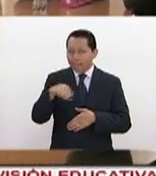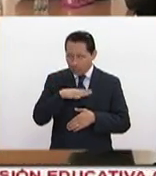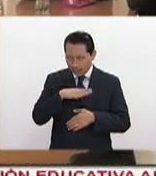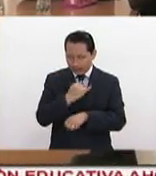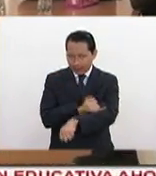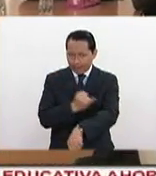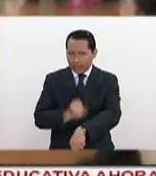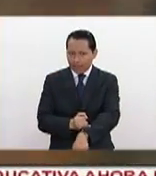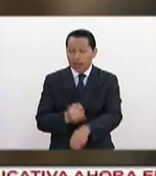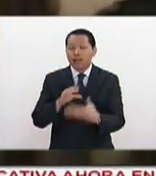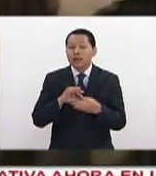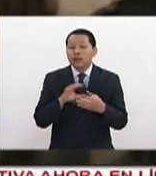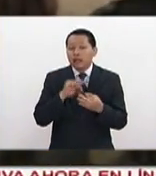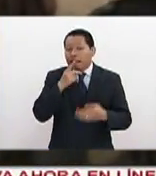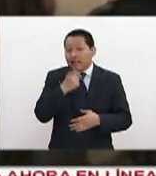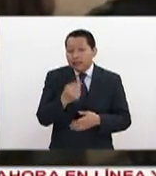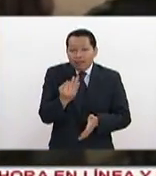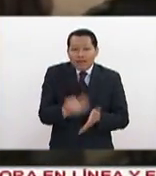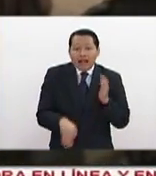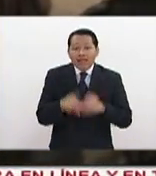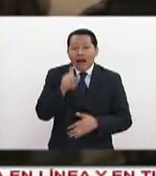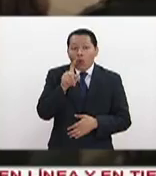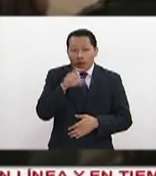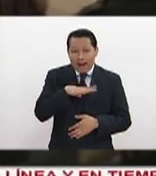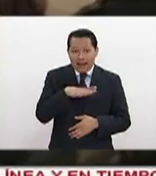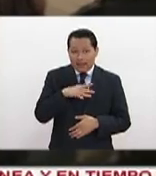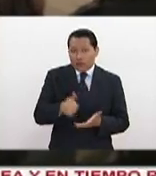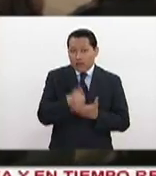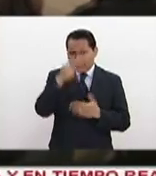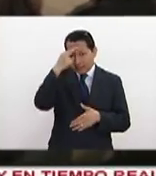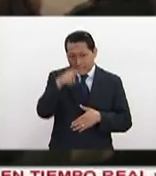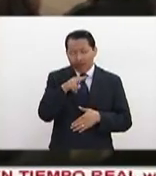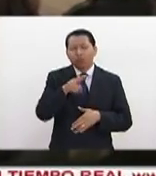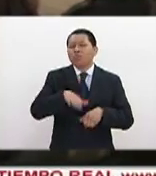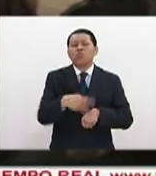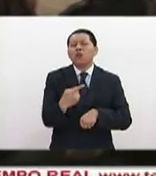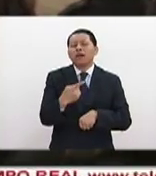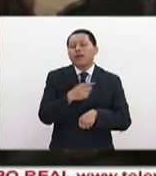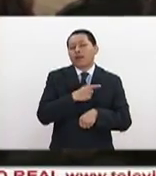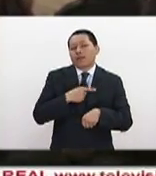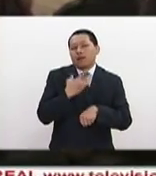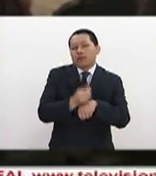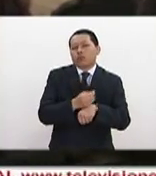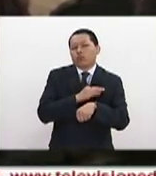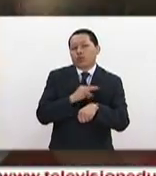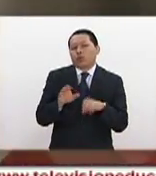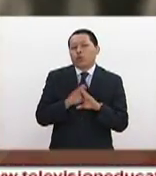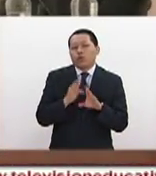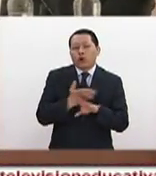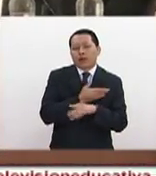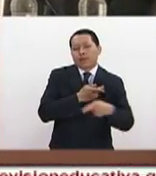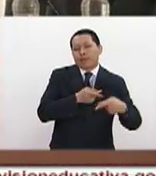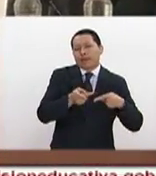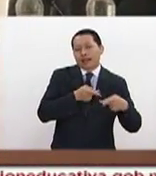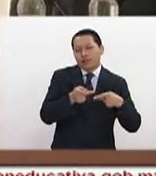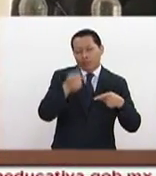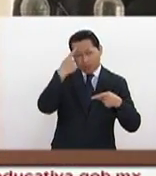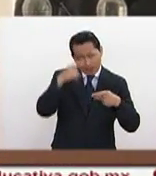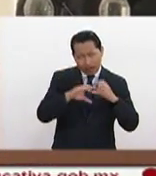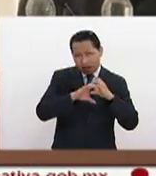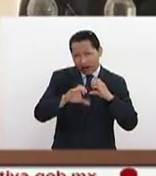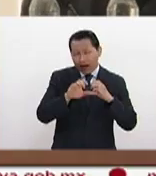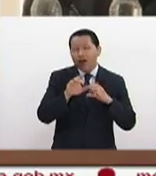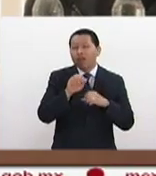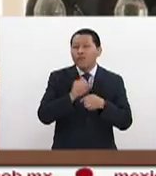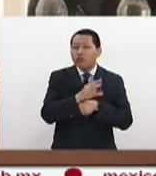Metropolitana en Iztapalapa. Dijo que el desabasto del agua en la capital del país se debe resolver a través de la reparación de fugas,